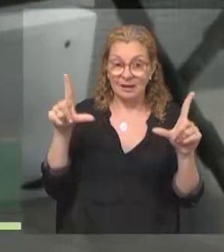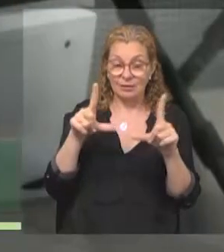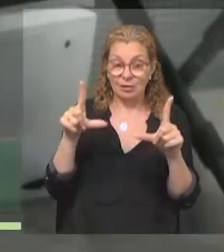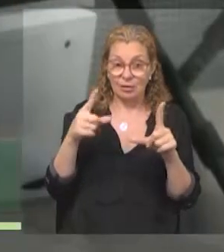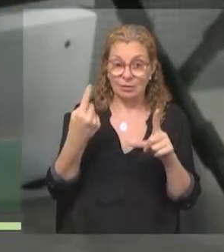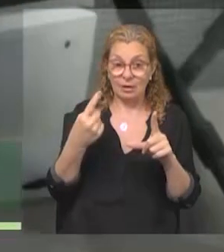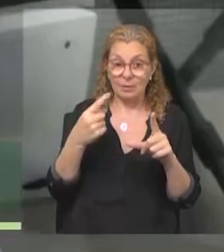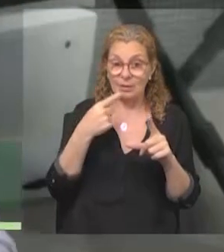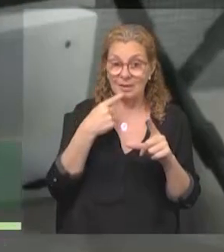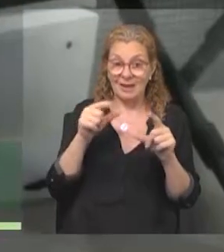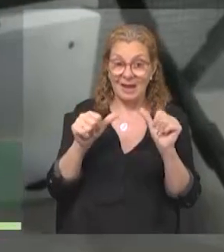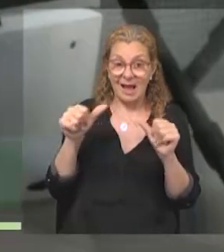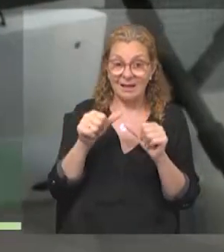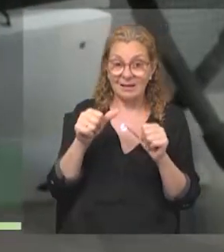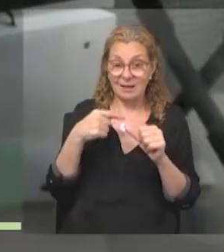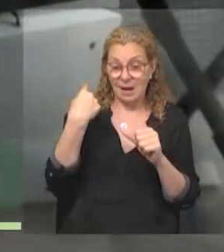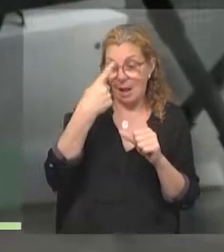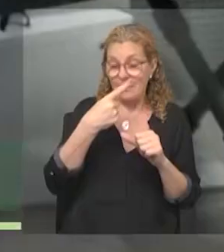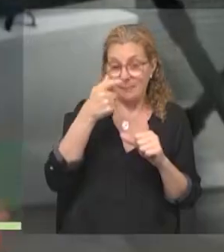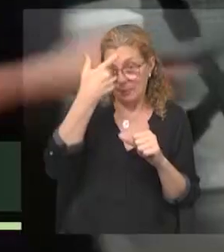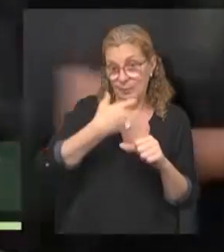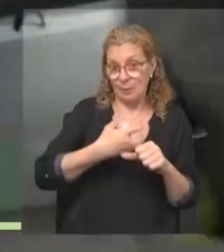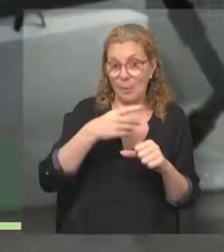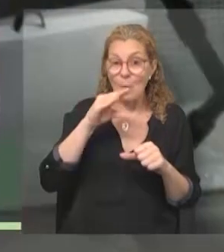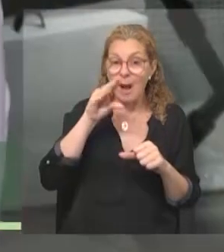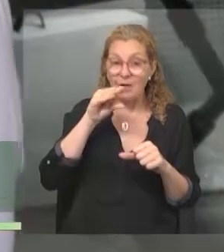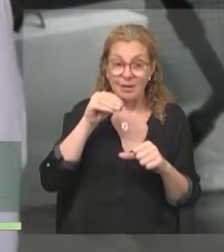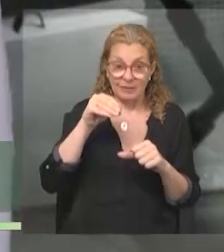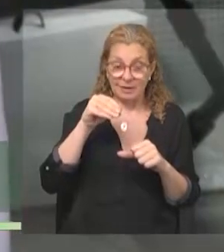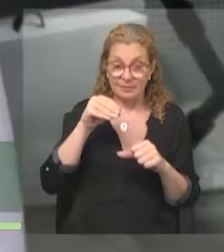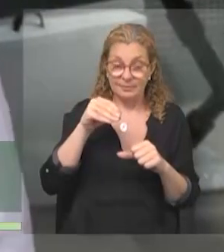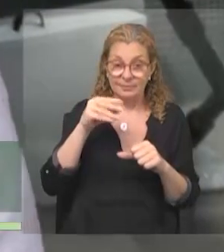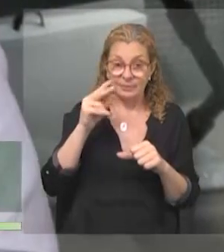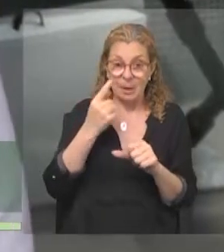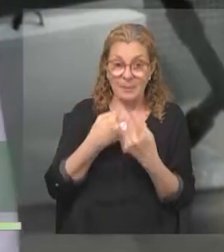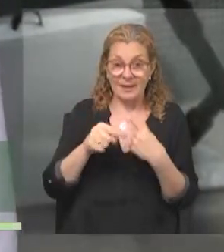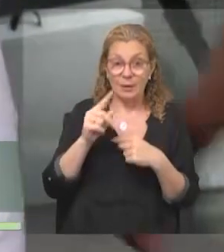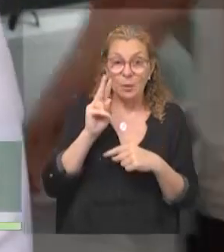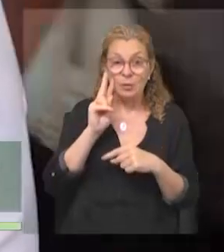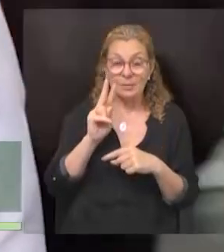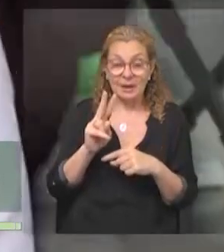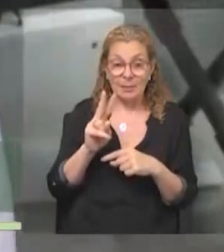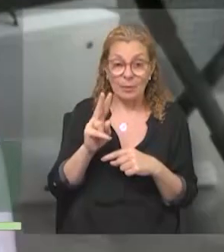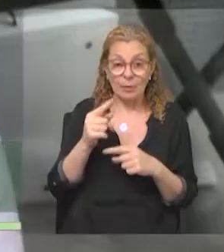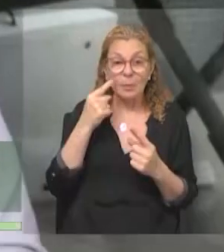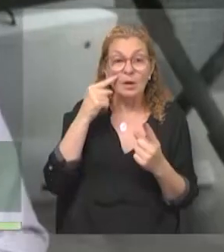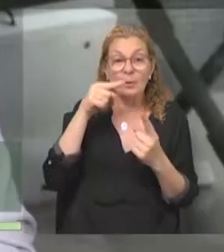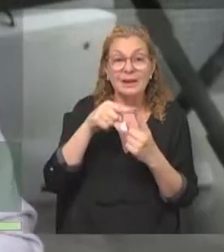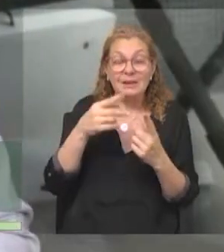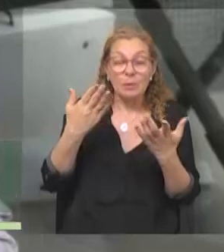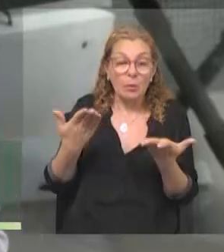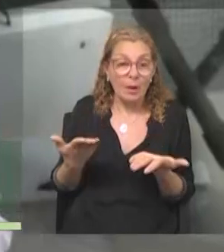software que lo que hace es que una figura mueva los labios pero que En definitiva cuando miramos hacia qué apunta En